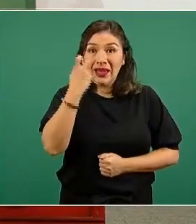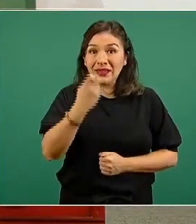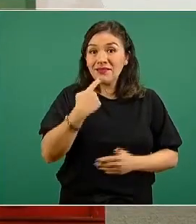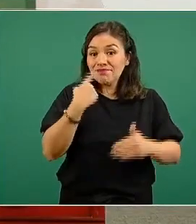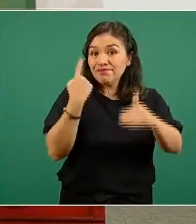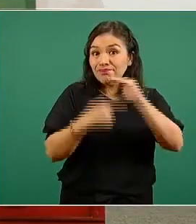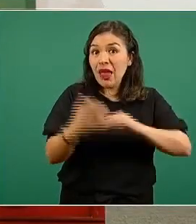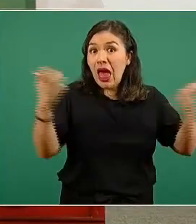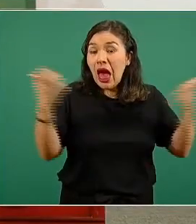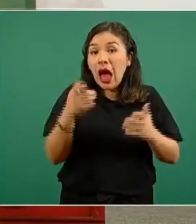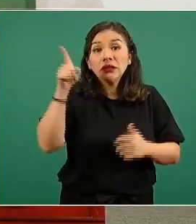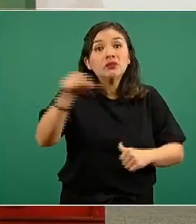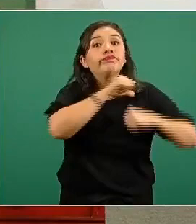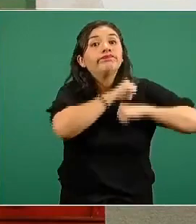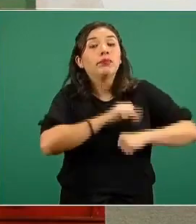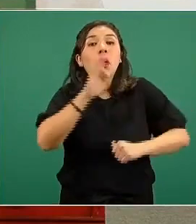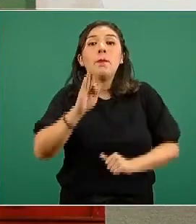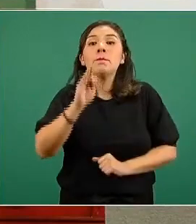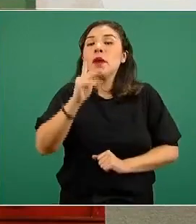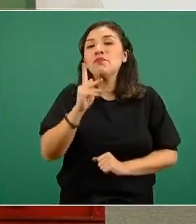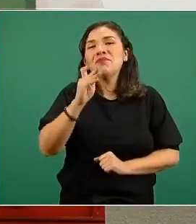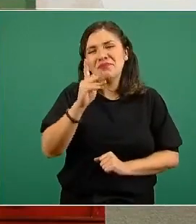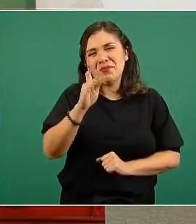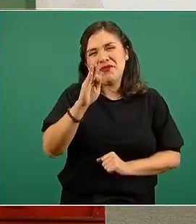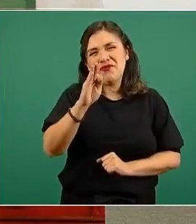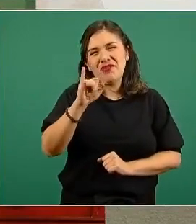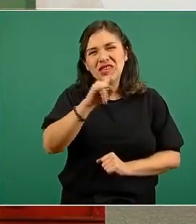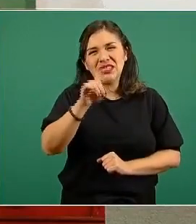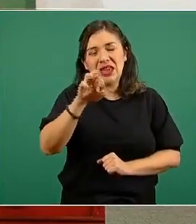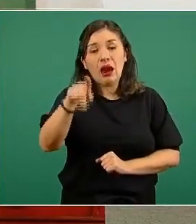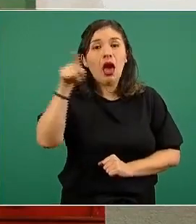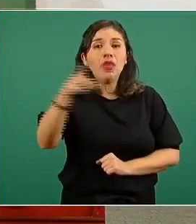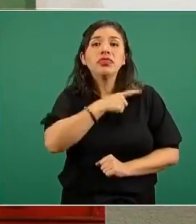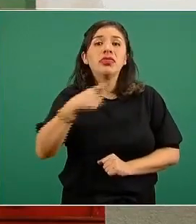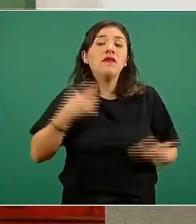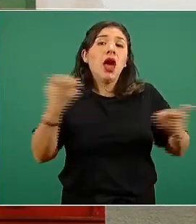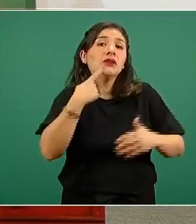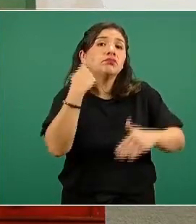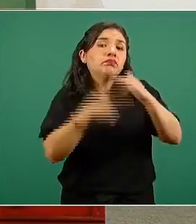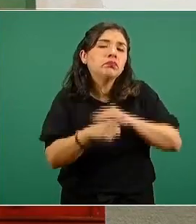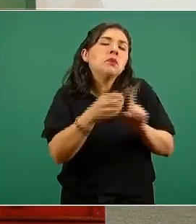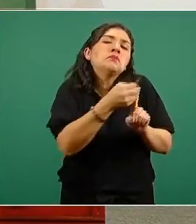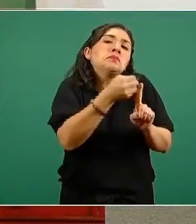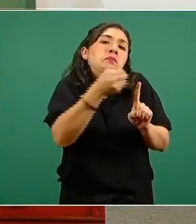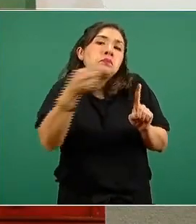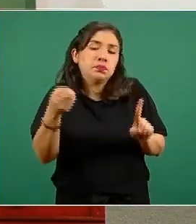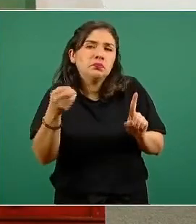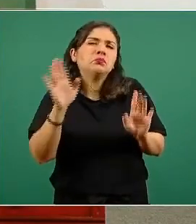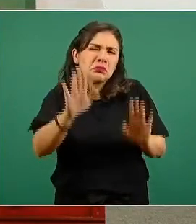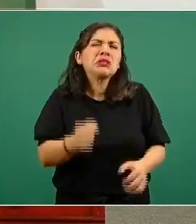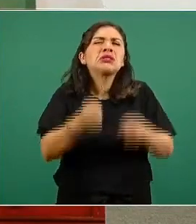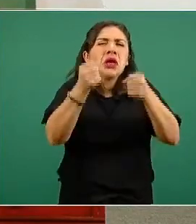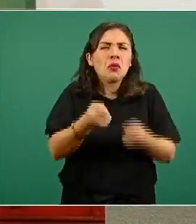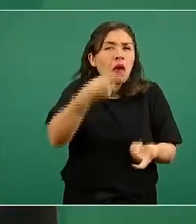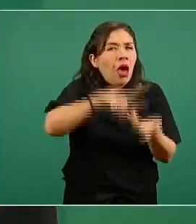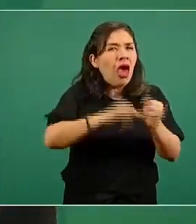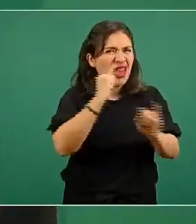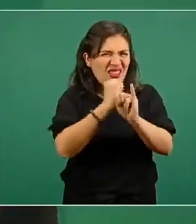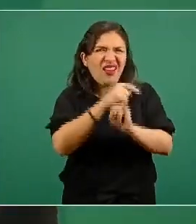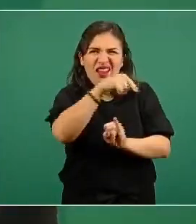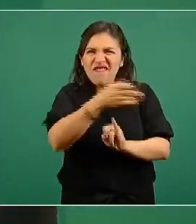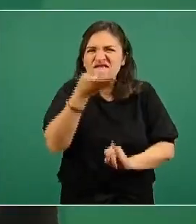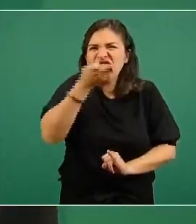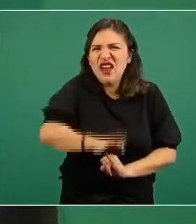que tiene que hacer Pfizer tiene que seguir su curso. Seguramente si este sitio